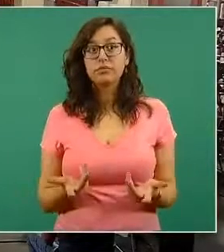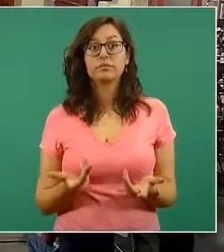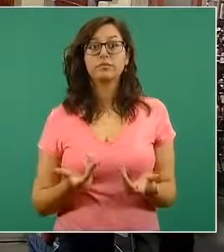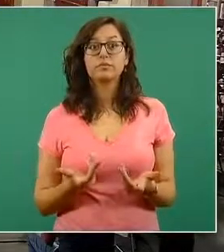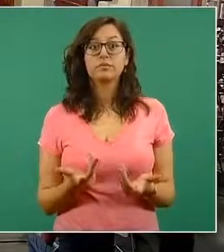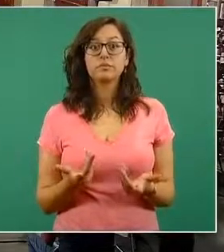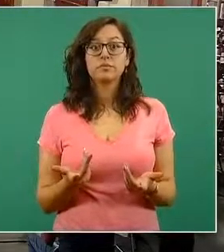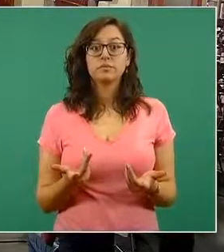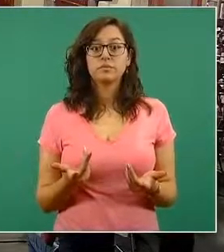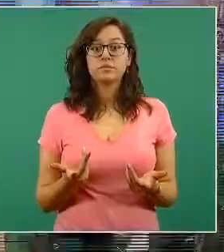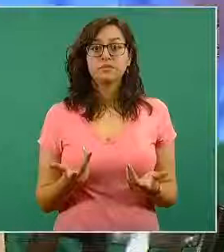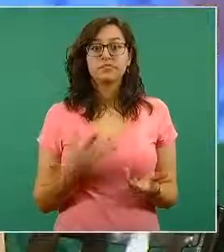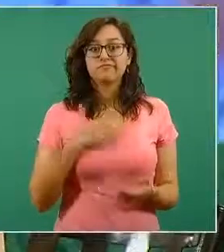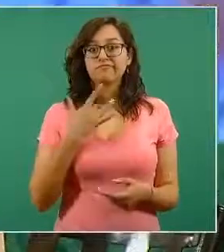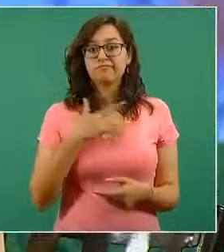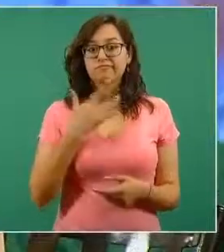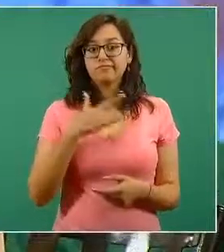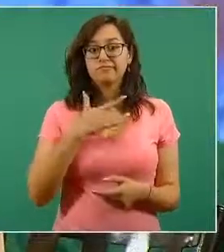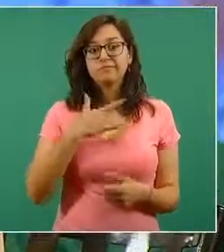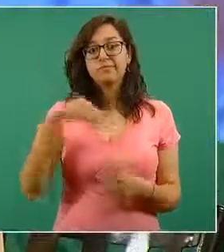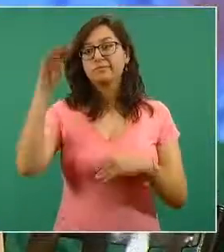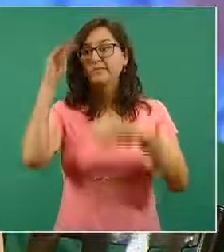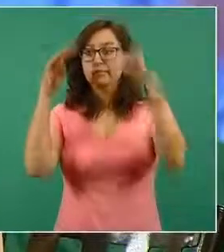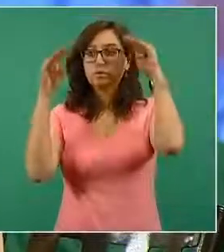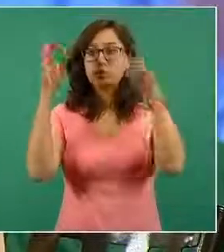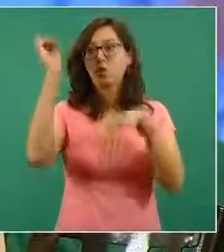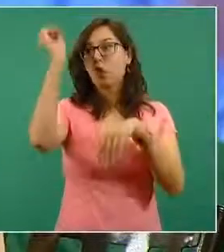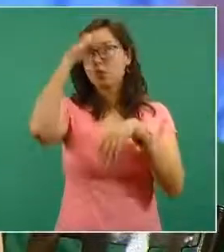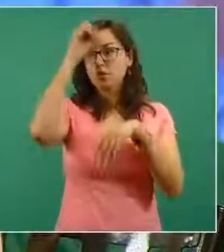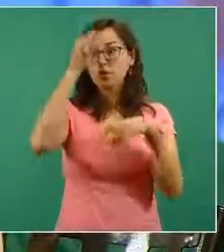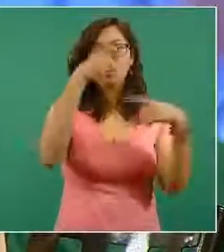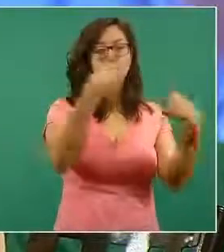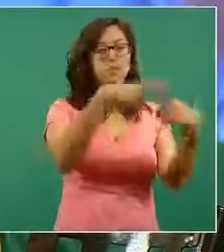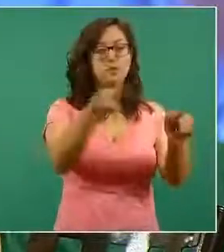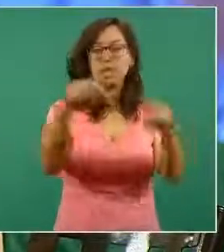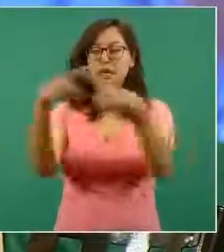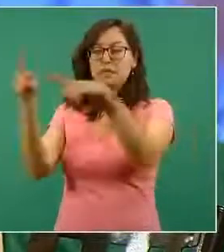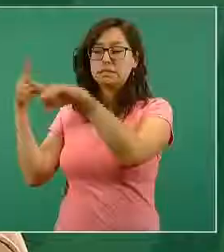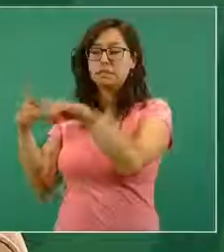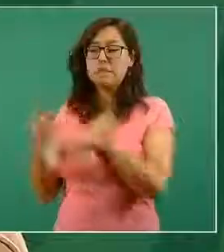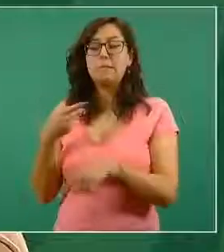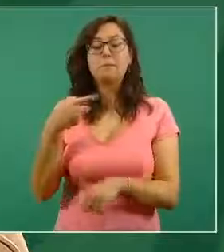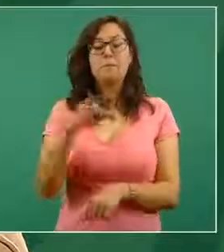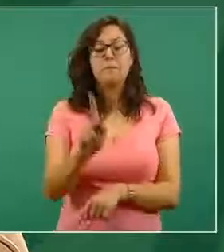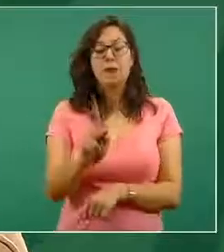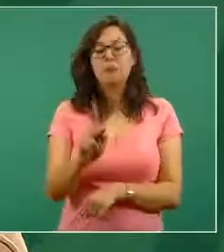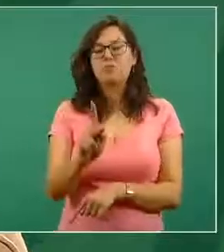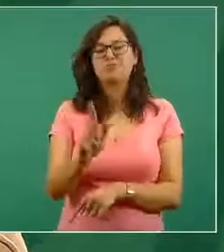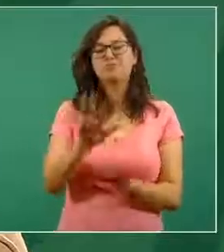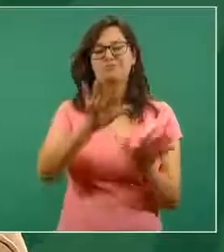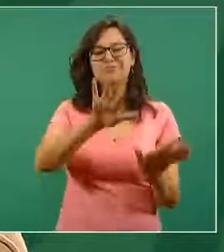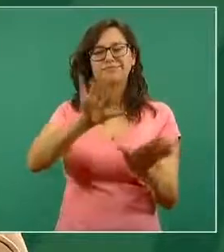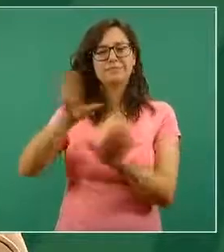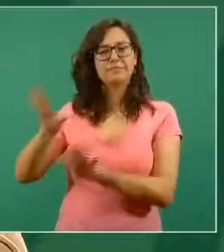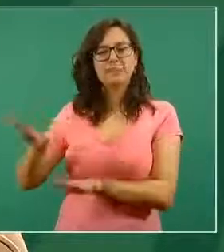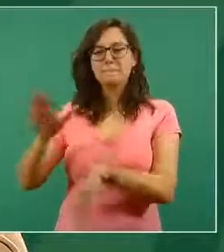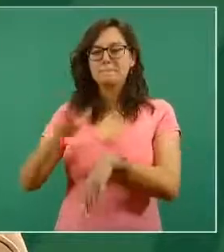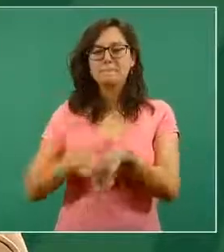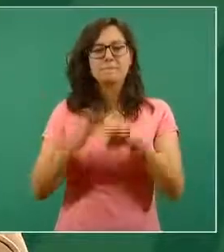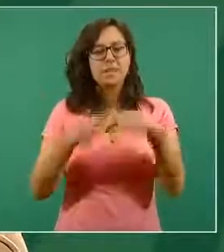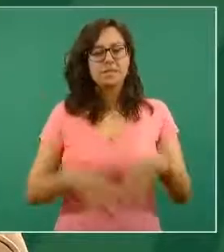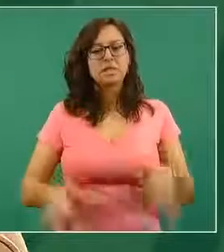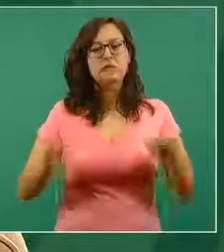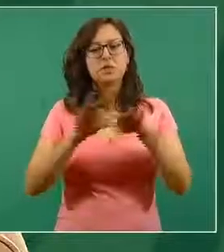o diferentes perspectivas que se tenga de la opinión pública de la misma, sí podemos decirle que una de las principales fortalezas fue el